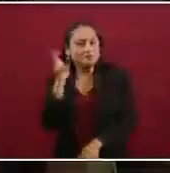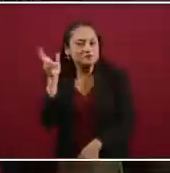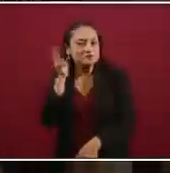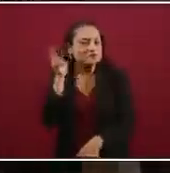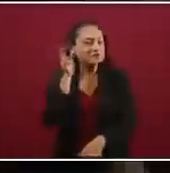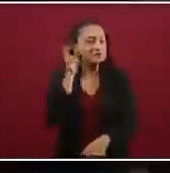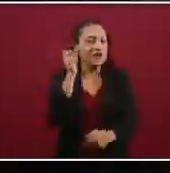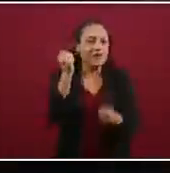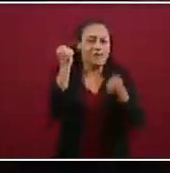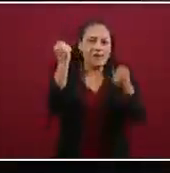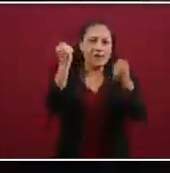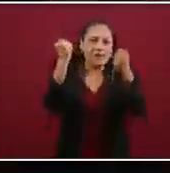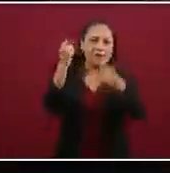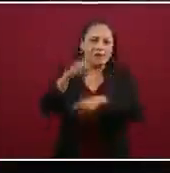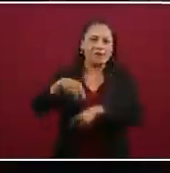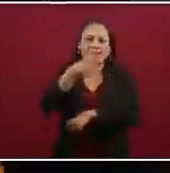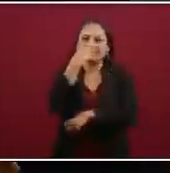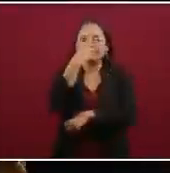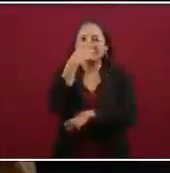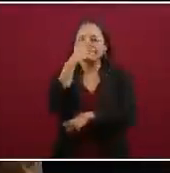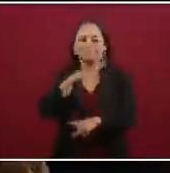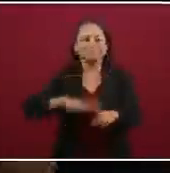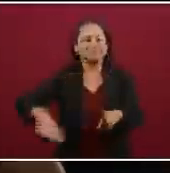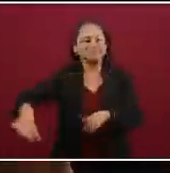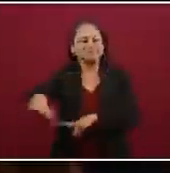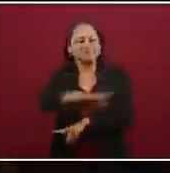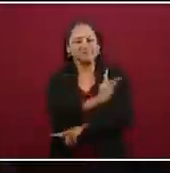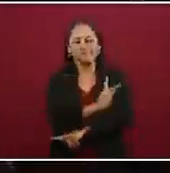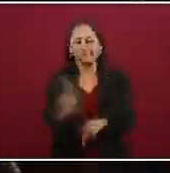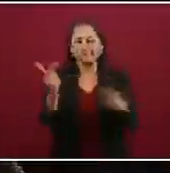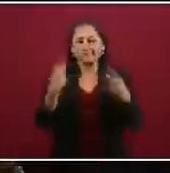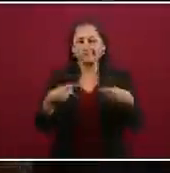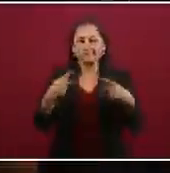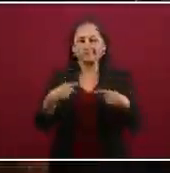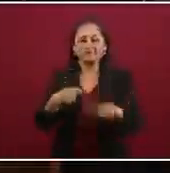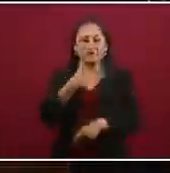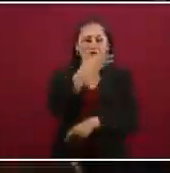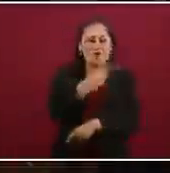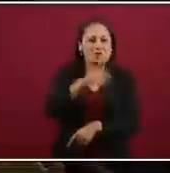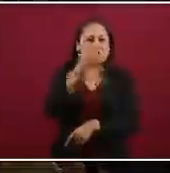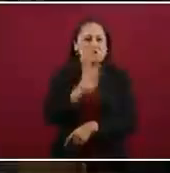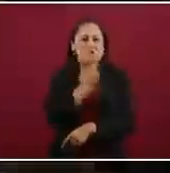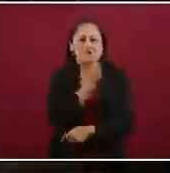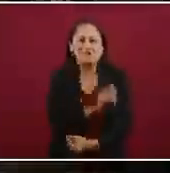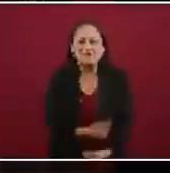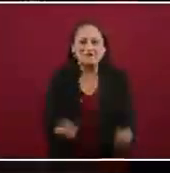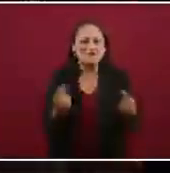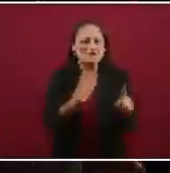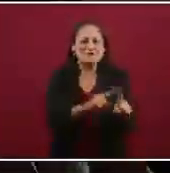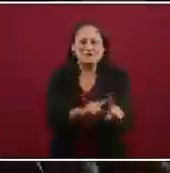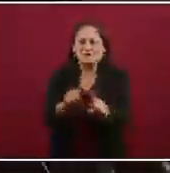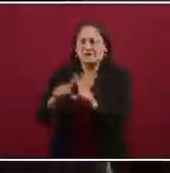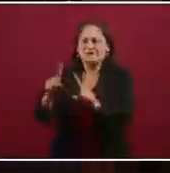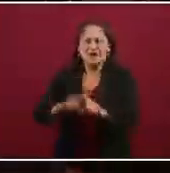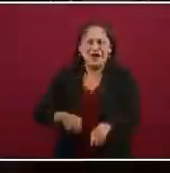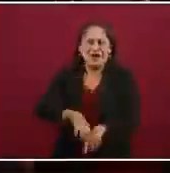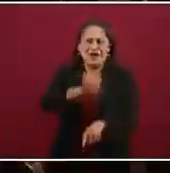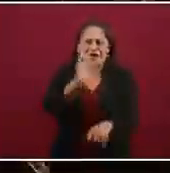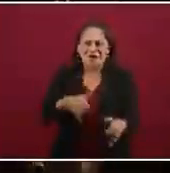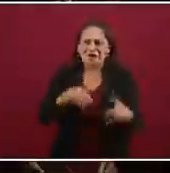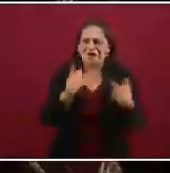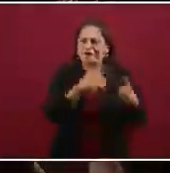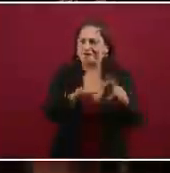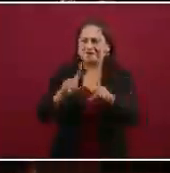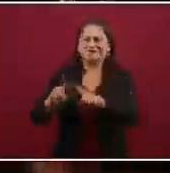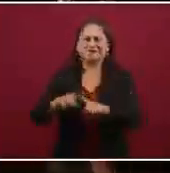aquí en todo el la población, los hombres, mujeres y niños, hay de todas las edades aquí en esta